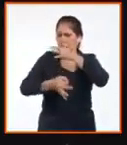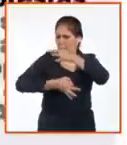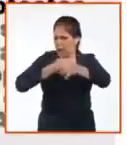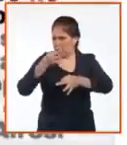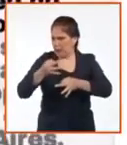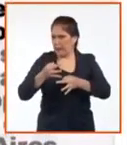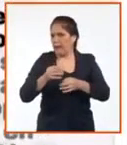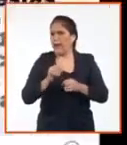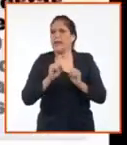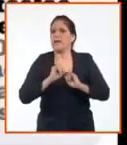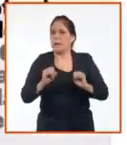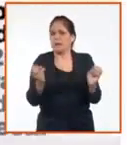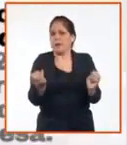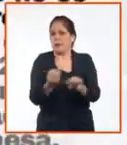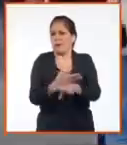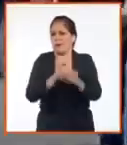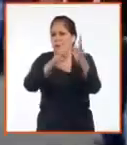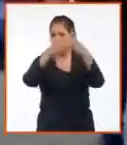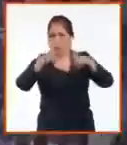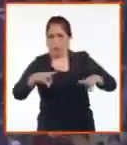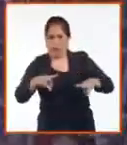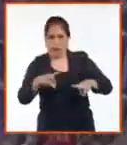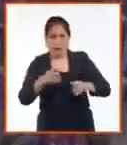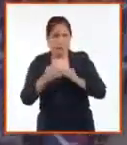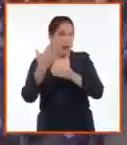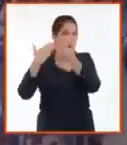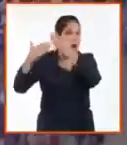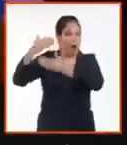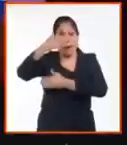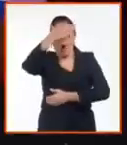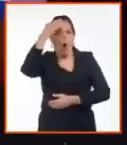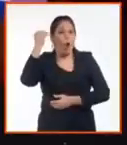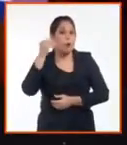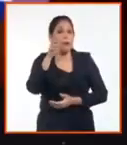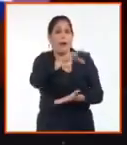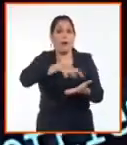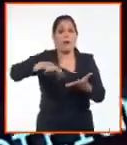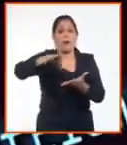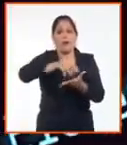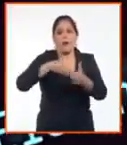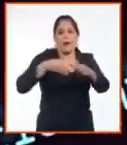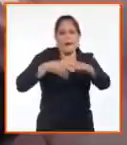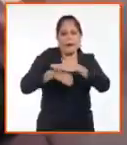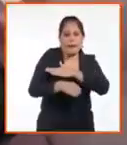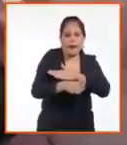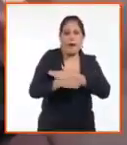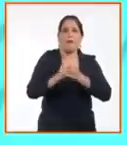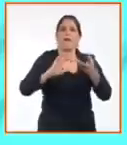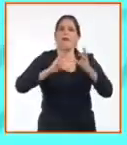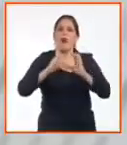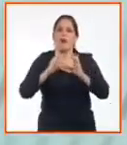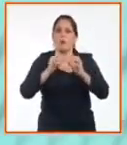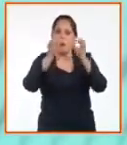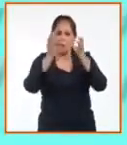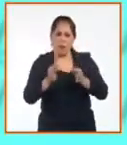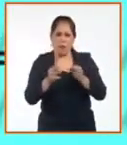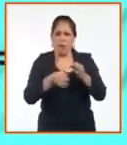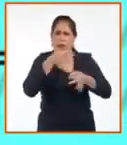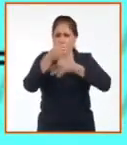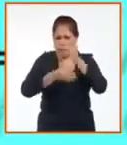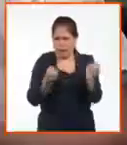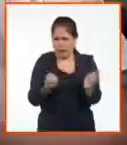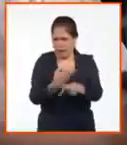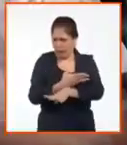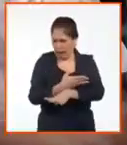mediática para dejar atrás los lugares comunes y adentrarnos en la arista filosa de los acontecimientos